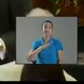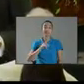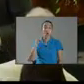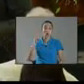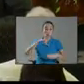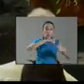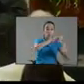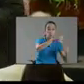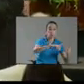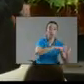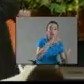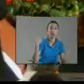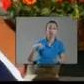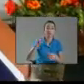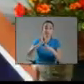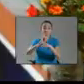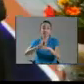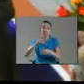No, no, me salió igual, ¿verdad?